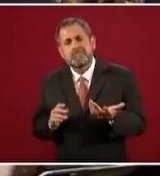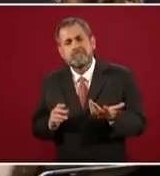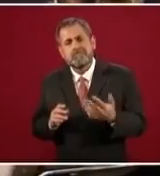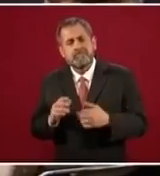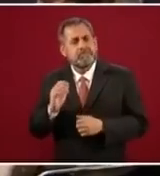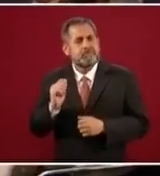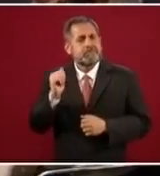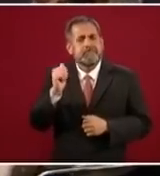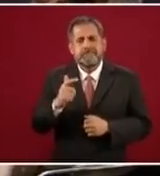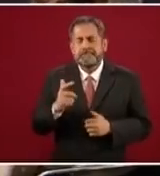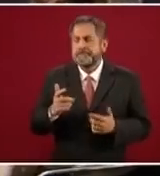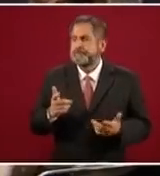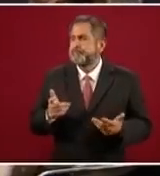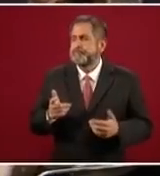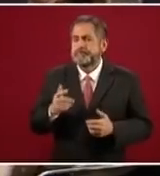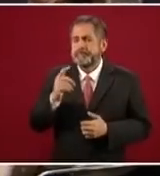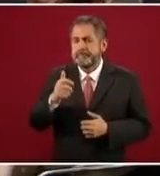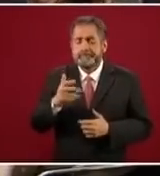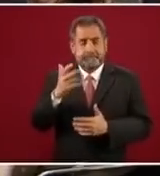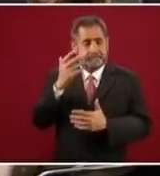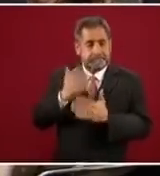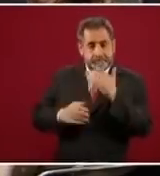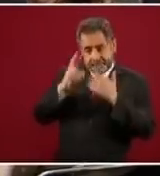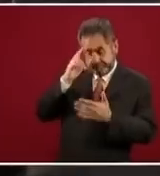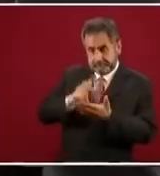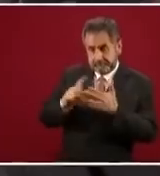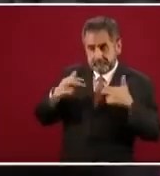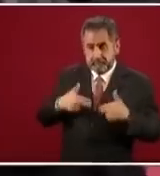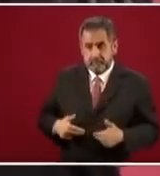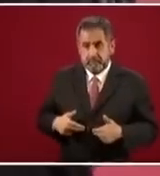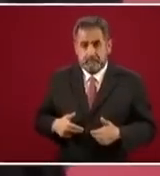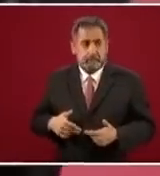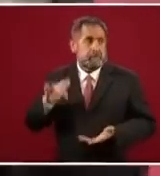sucede algo violatorio de los derechos humanos.